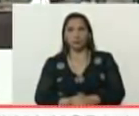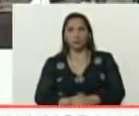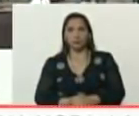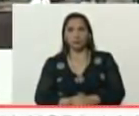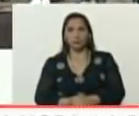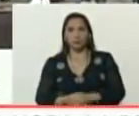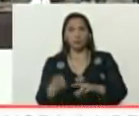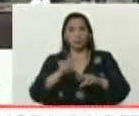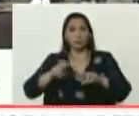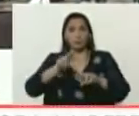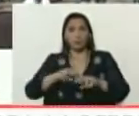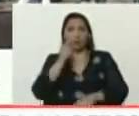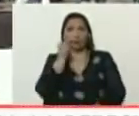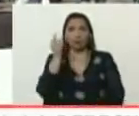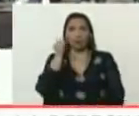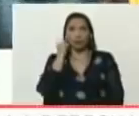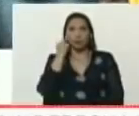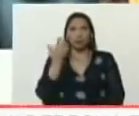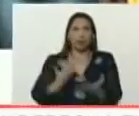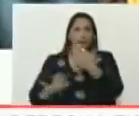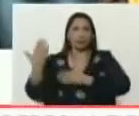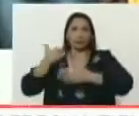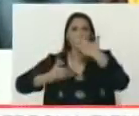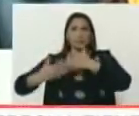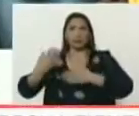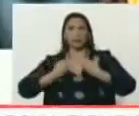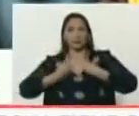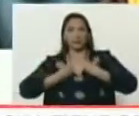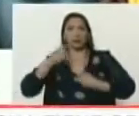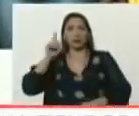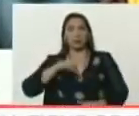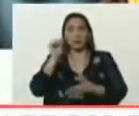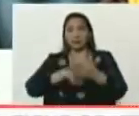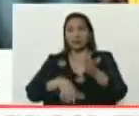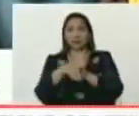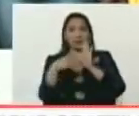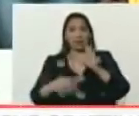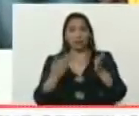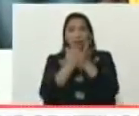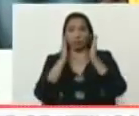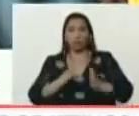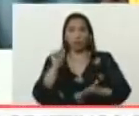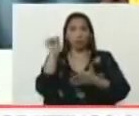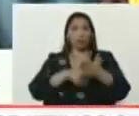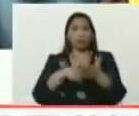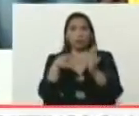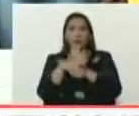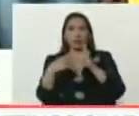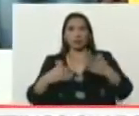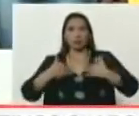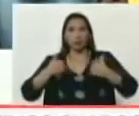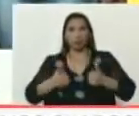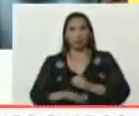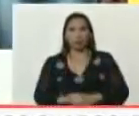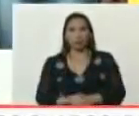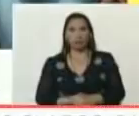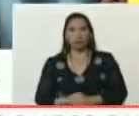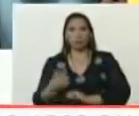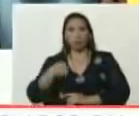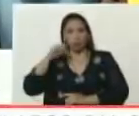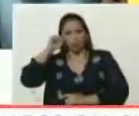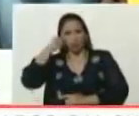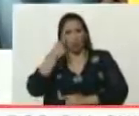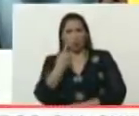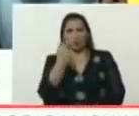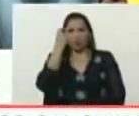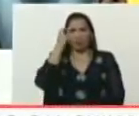Los niños de la época lo vivieron, sin derecho al estudio, sin derecho a la salud. Y yo recuerdo que un día dije